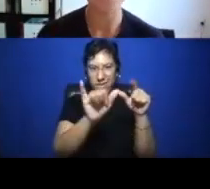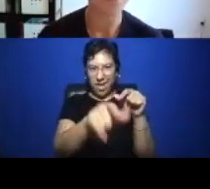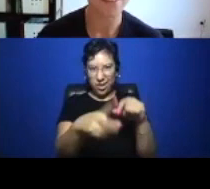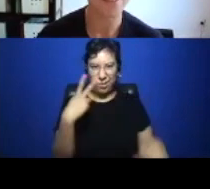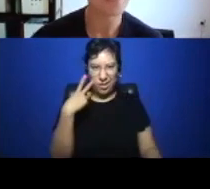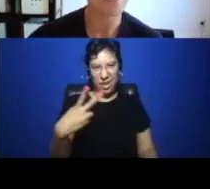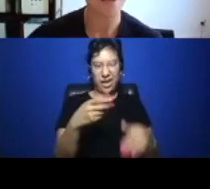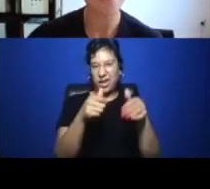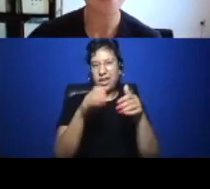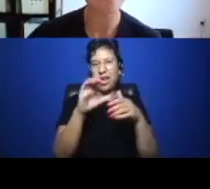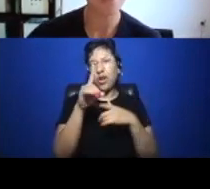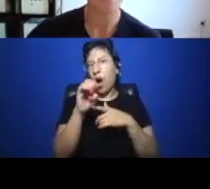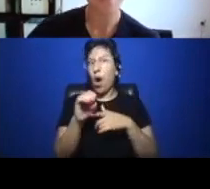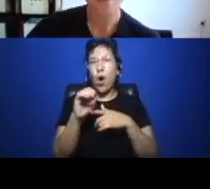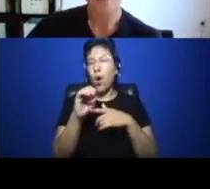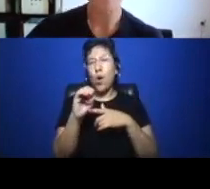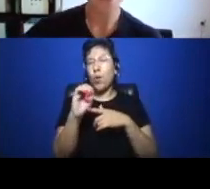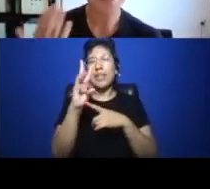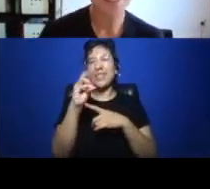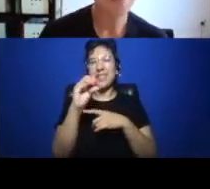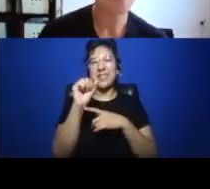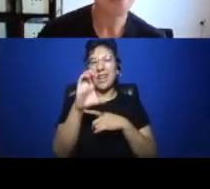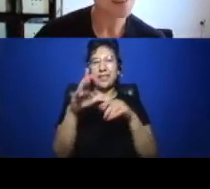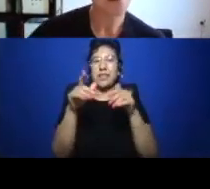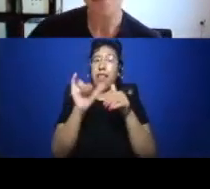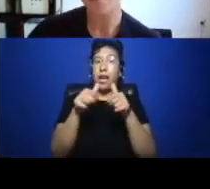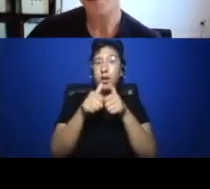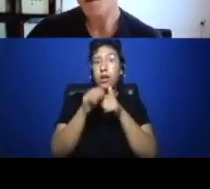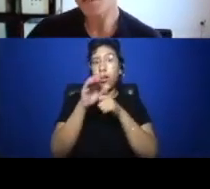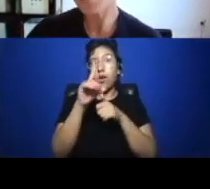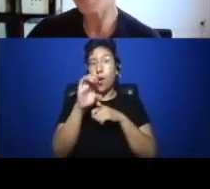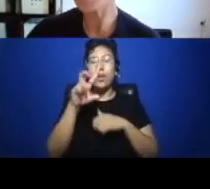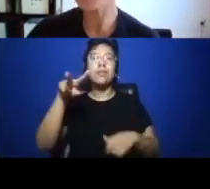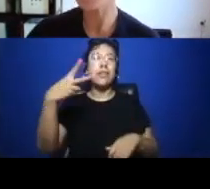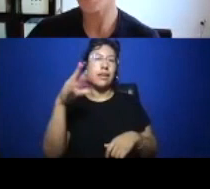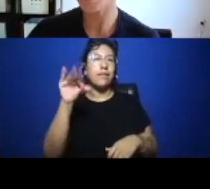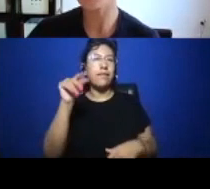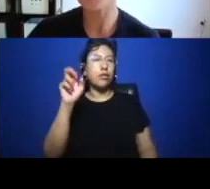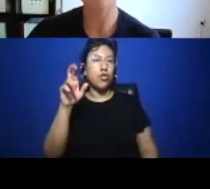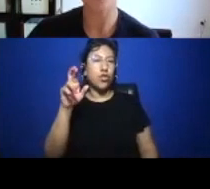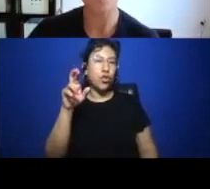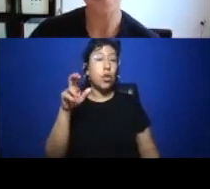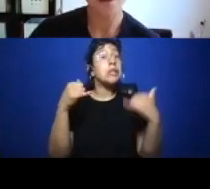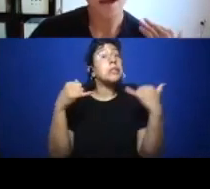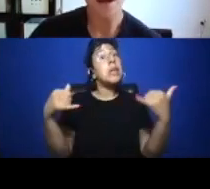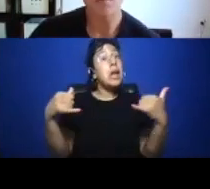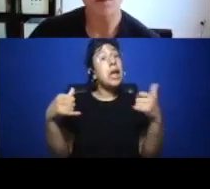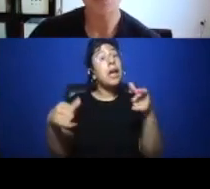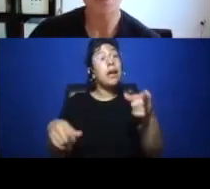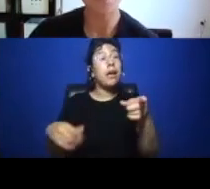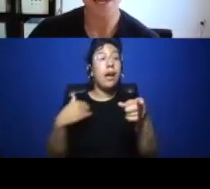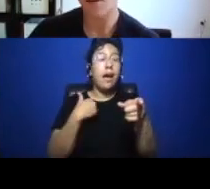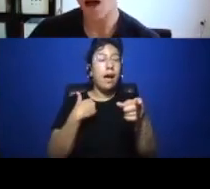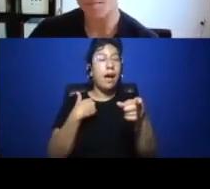de banco como corporativa, es un equipo, ¿verdad? Eso se considera un segundo factor, o a veces un día como utilizas